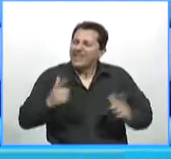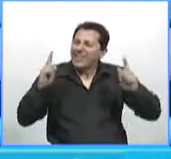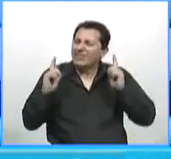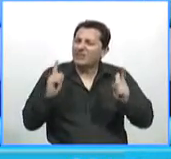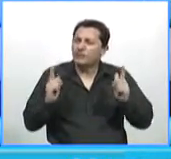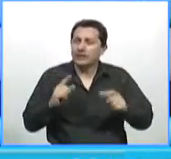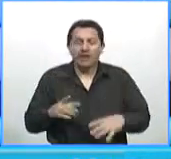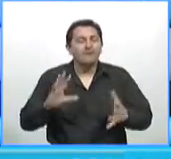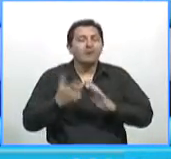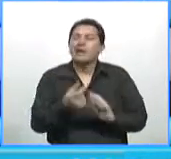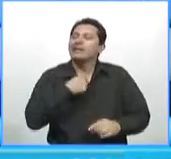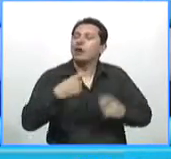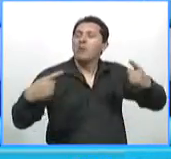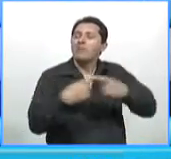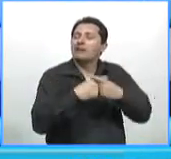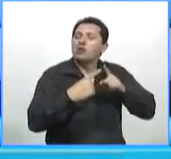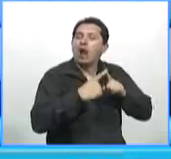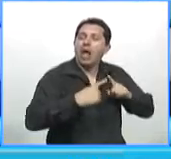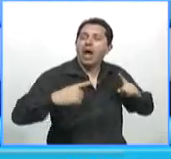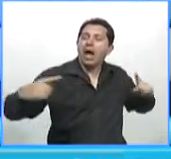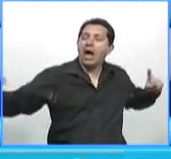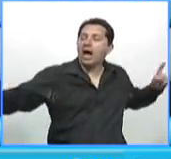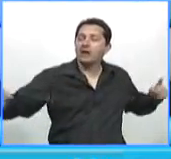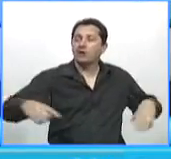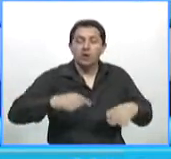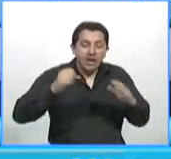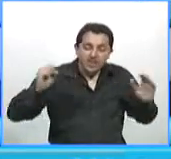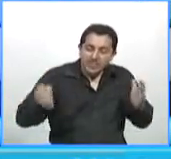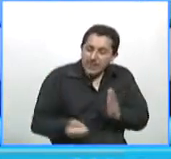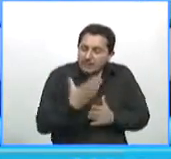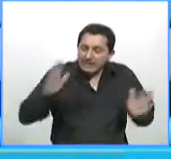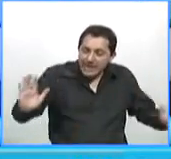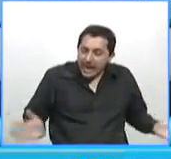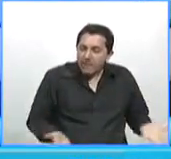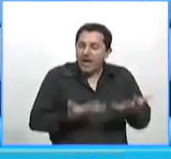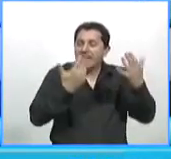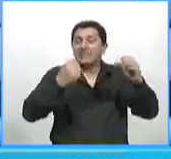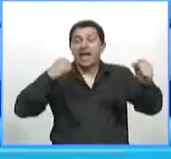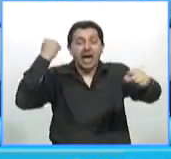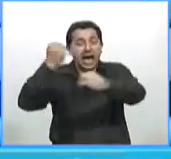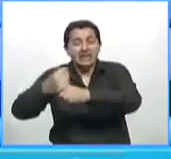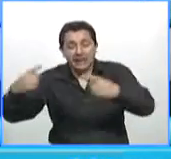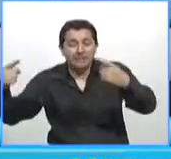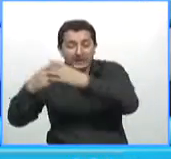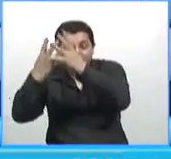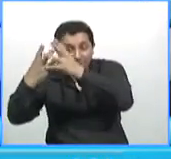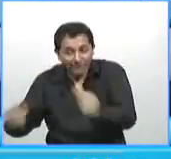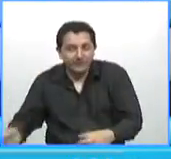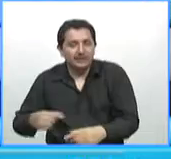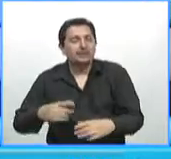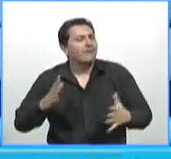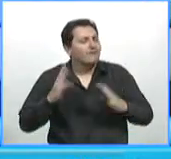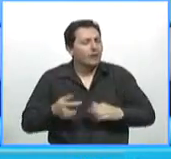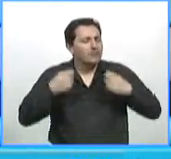hacer que el partido nunca termine. Queríamos disfrutar todo el día, desde que nos levantábamos hasta que iba a terminar el partido, disfrutar el día entero con